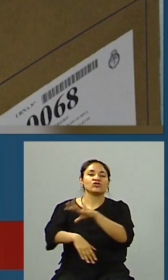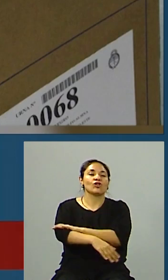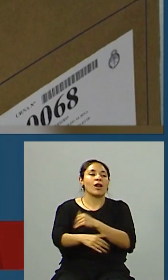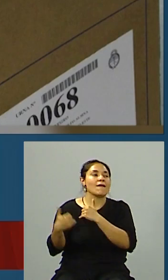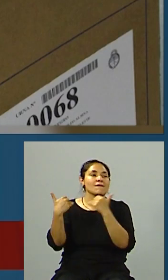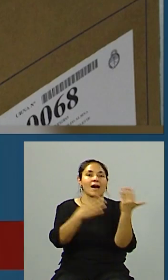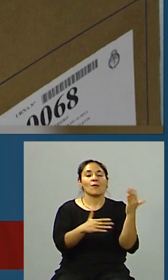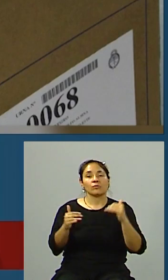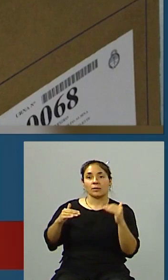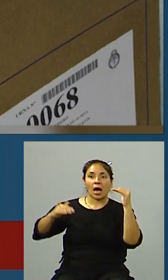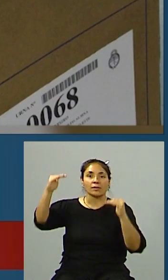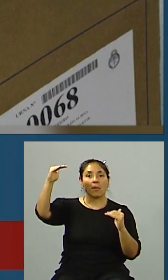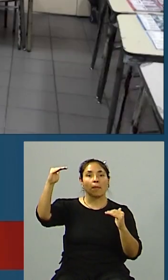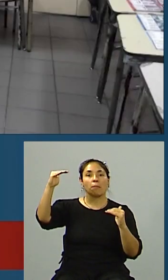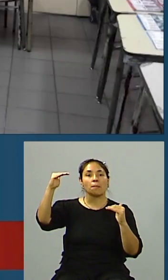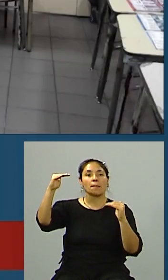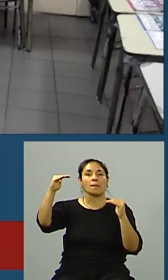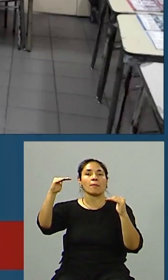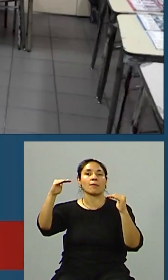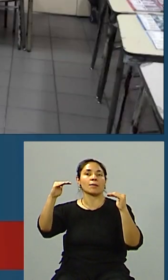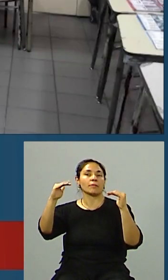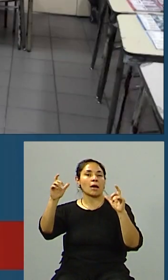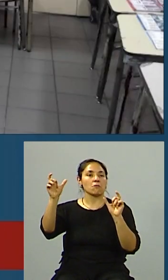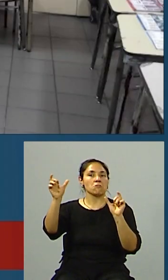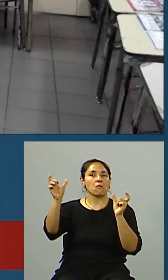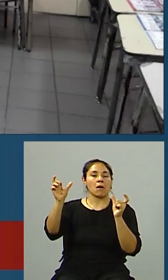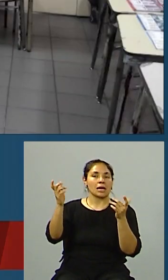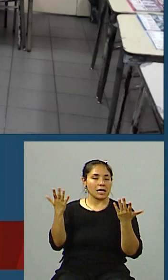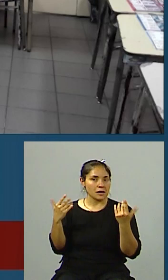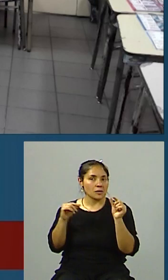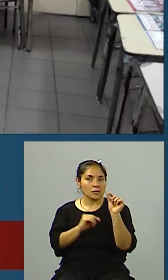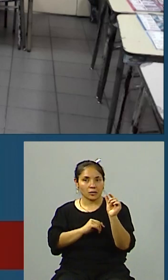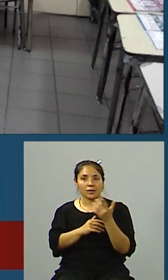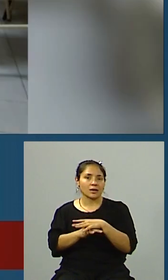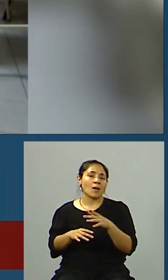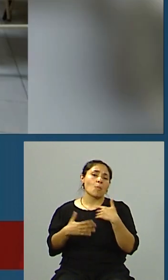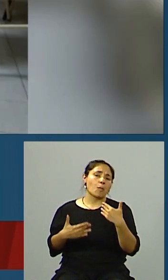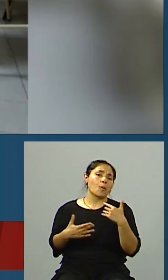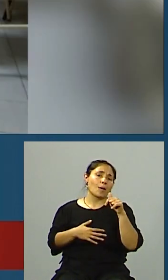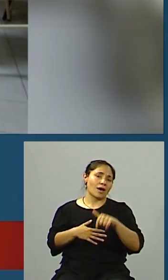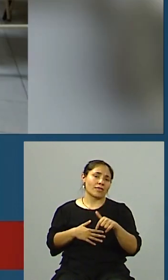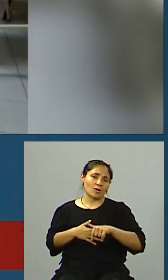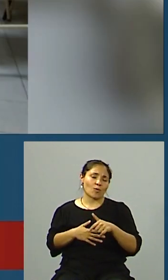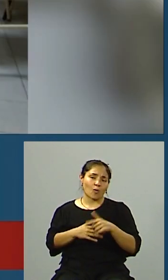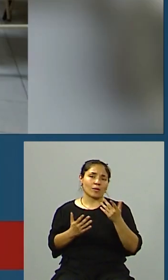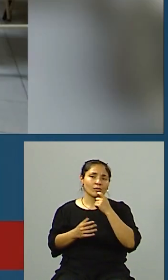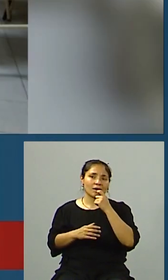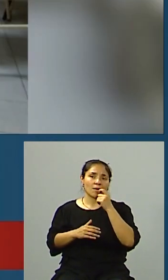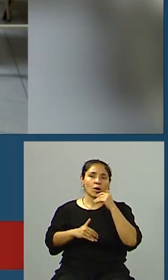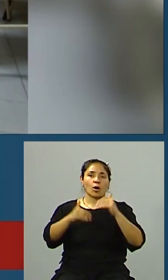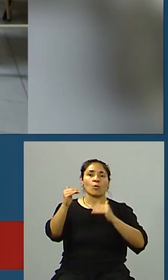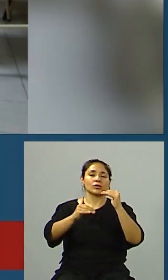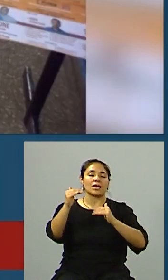terminó mostrándonos un resultado muy parejo. Bueno, probablemente algo de esto ocurra si la elección es pareja. Tengamos un